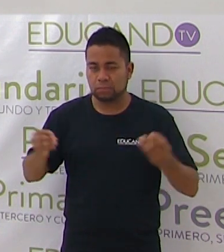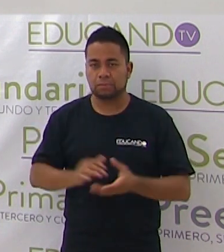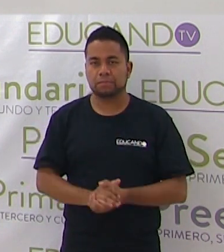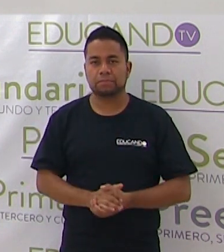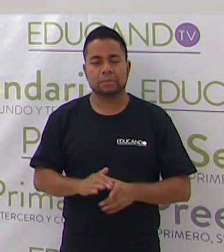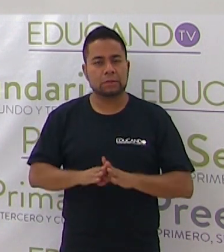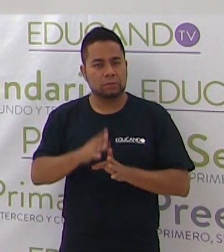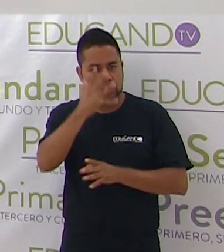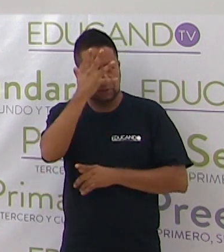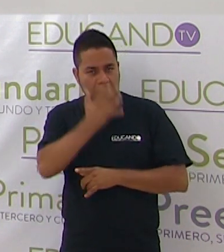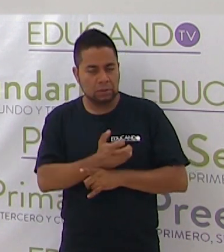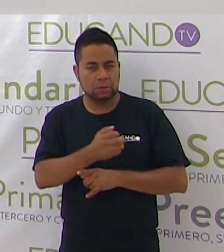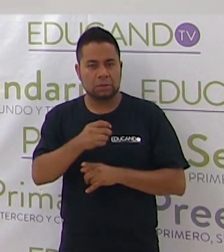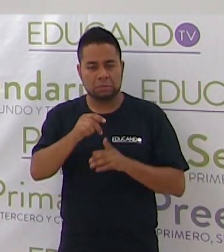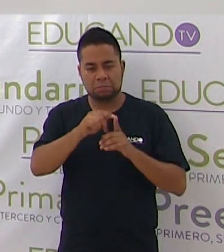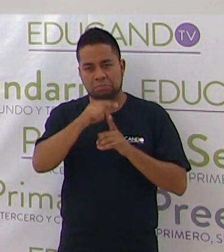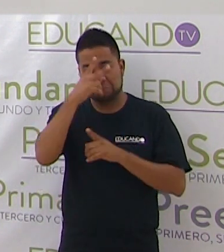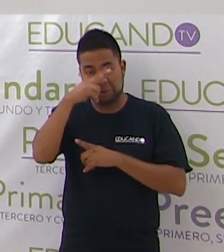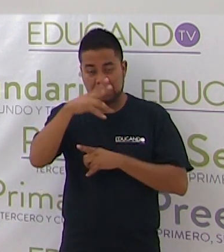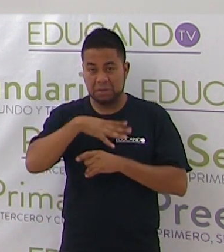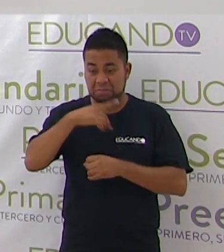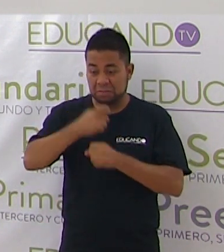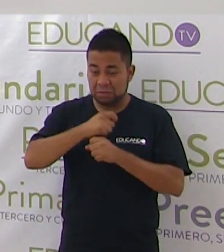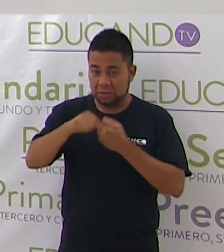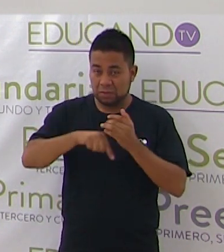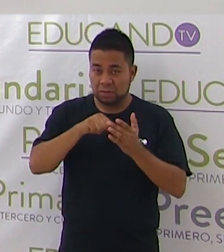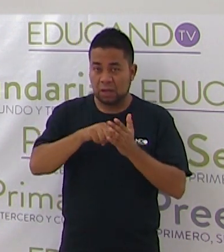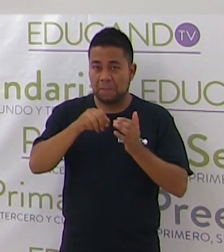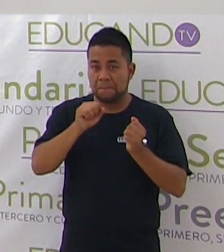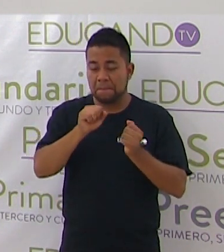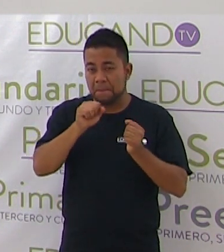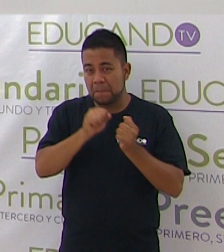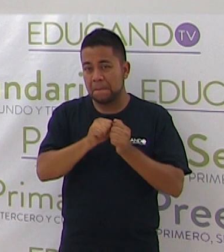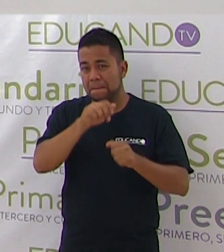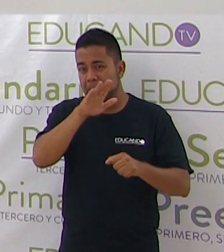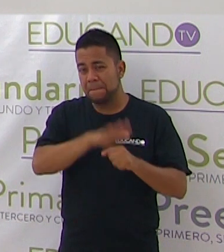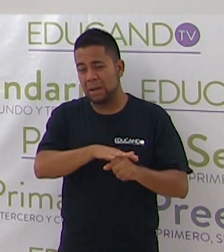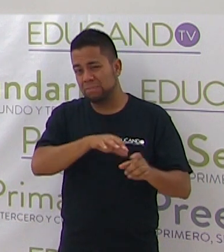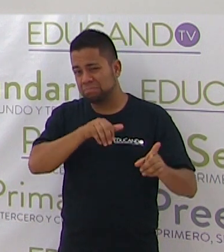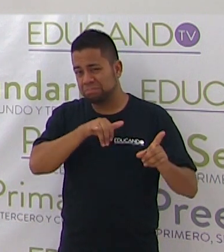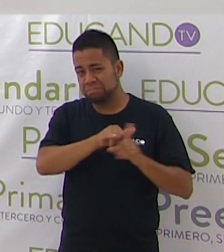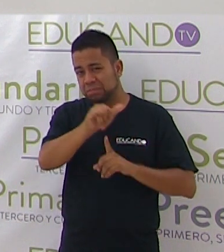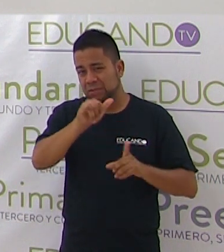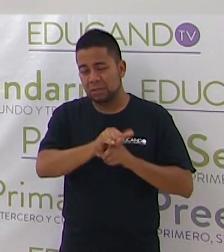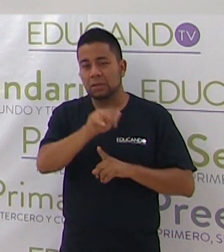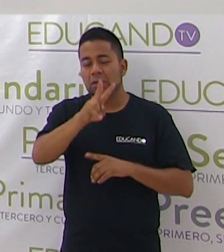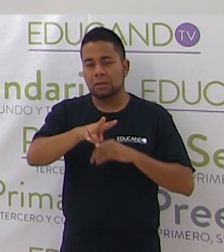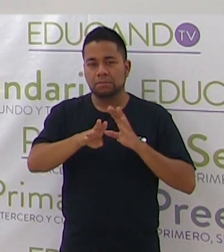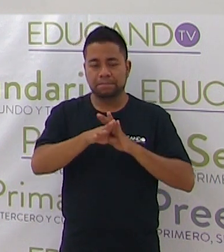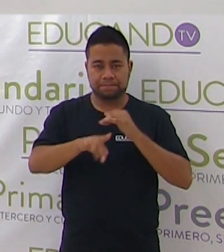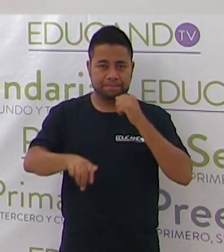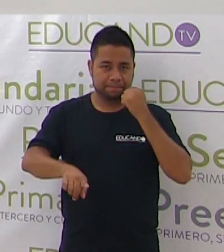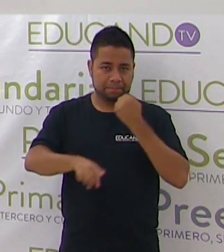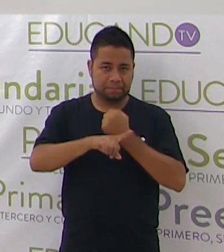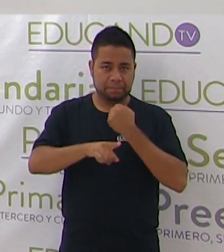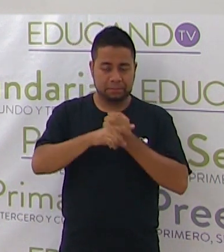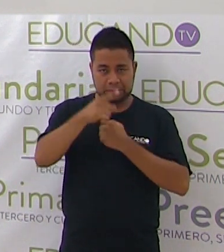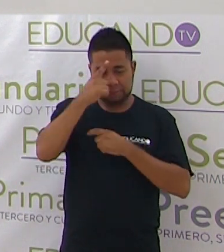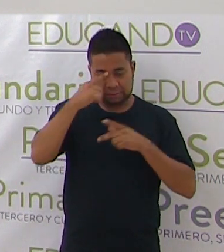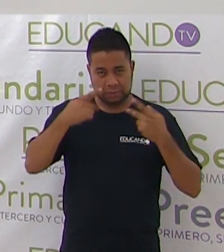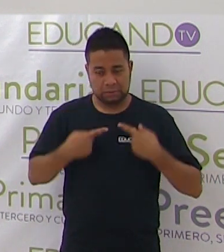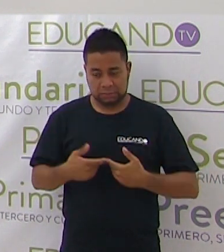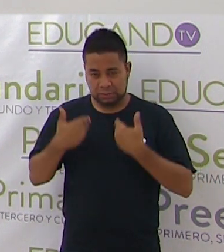nuestro país ocupe el primer lugar con más casos de bullying, una problemática que provoca en las